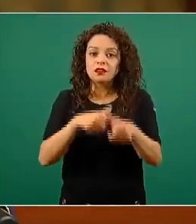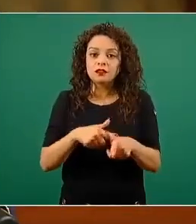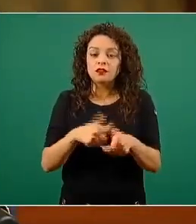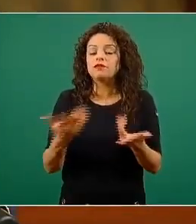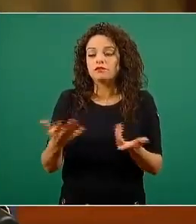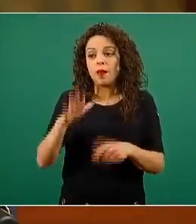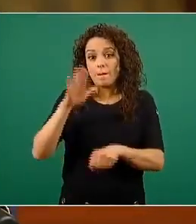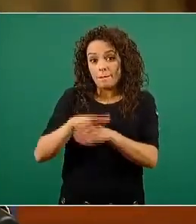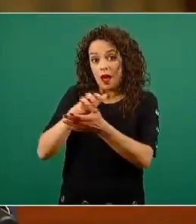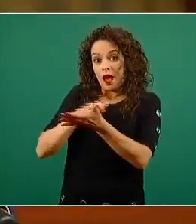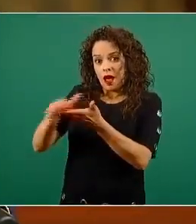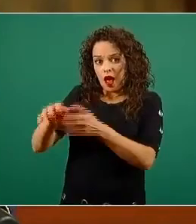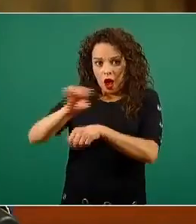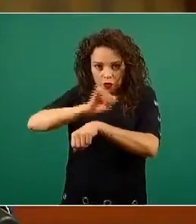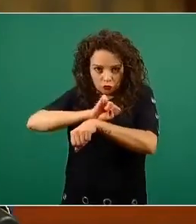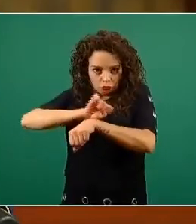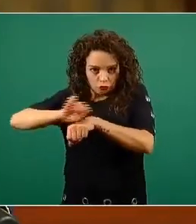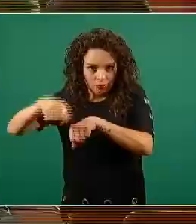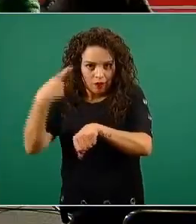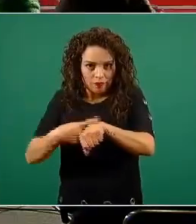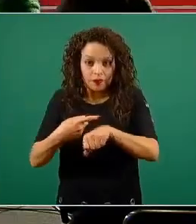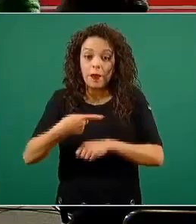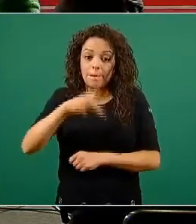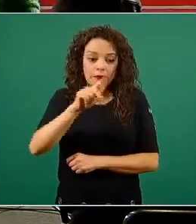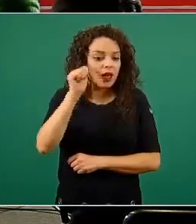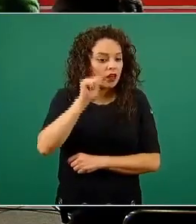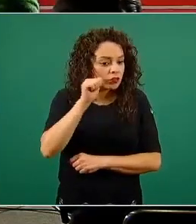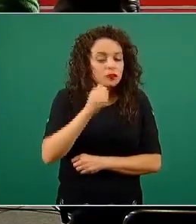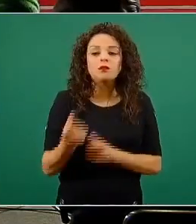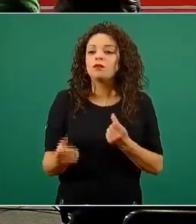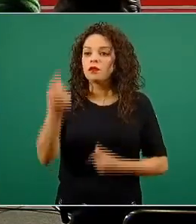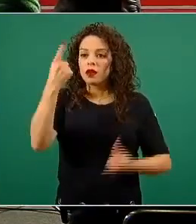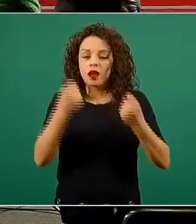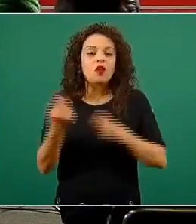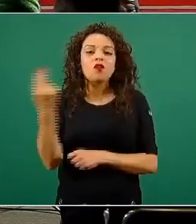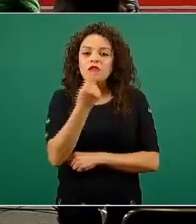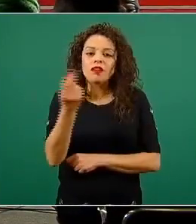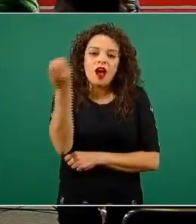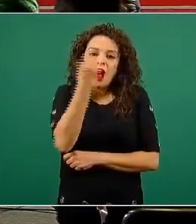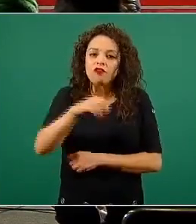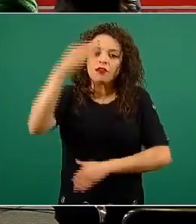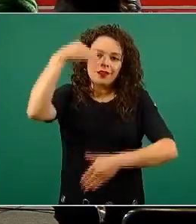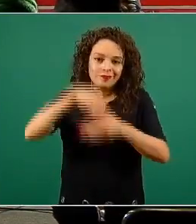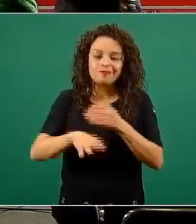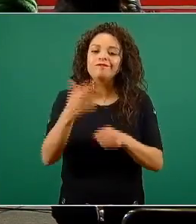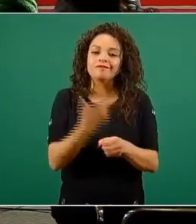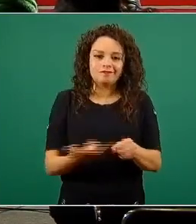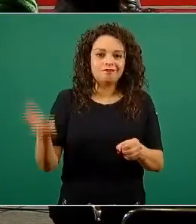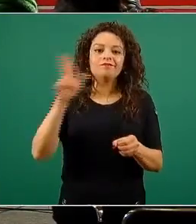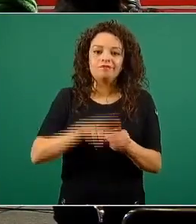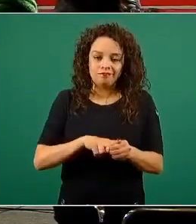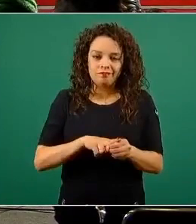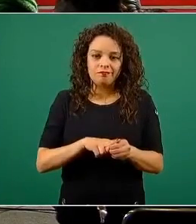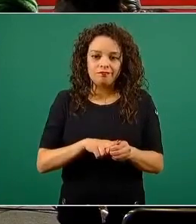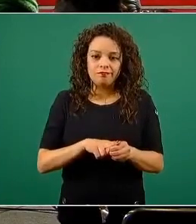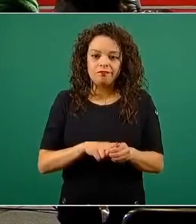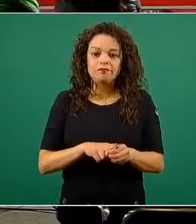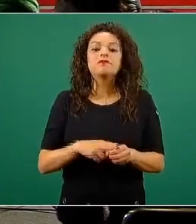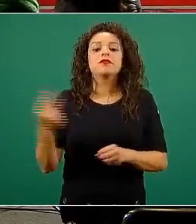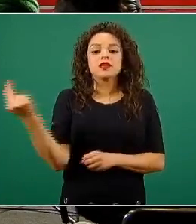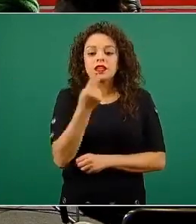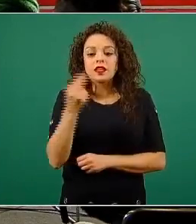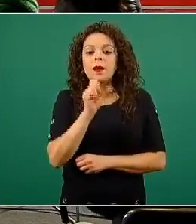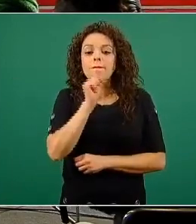siempre vamos a tener aquellos casos que van a requerir hospitalización y, por supuesto, quienes van a requerir también